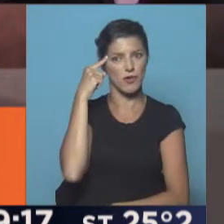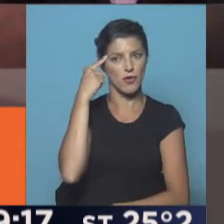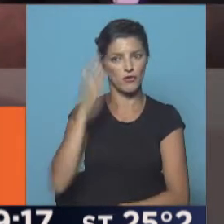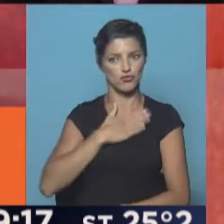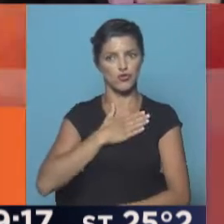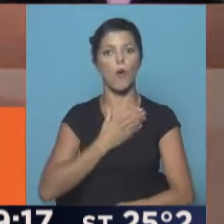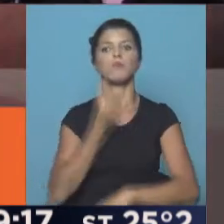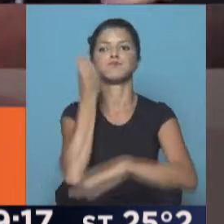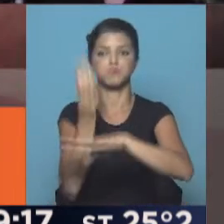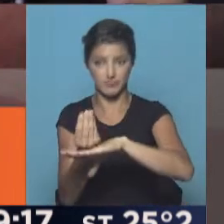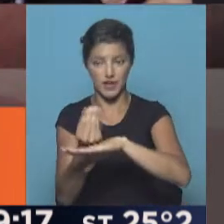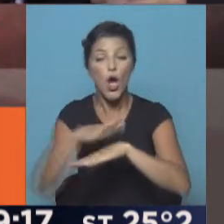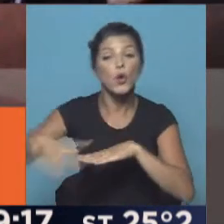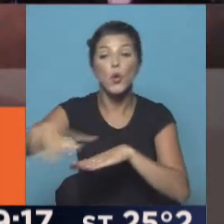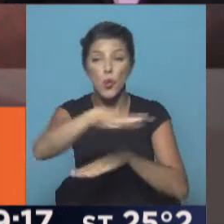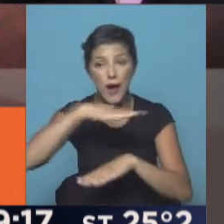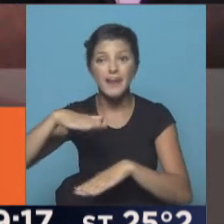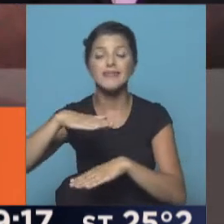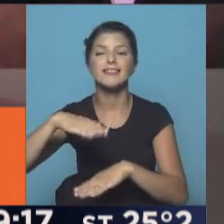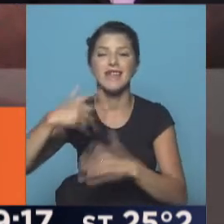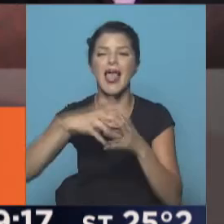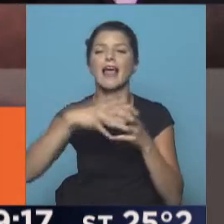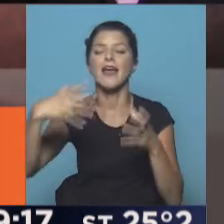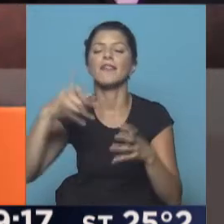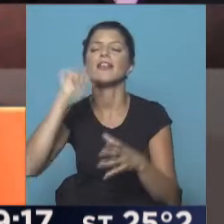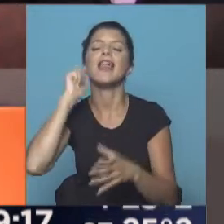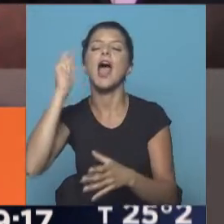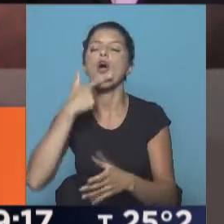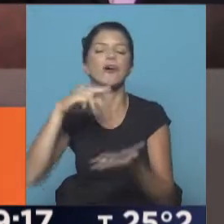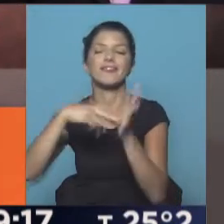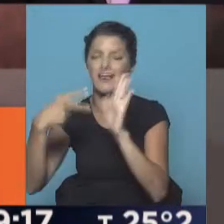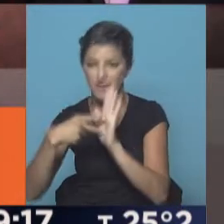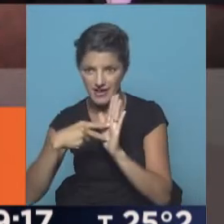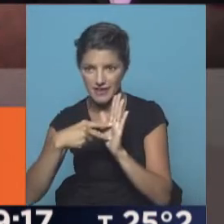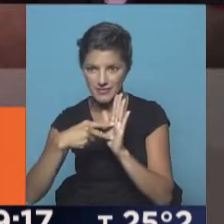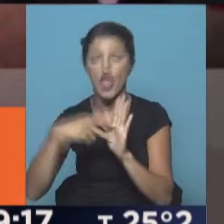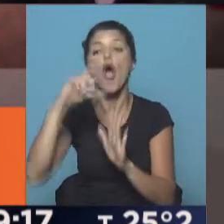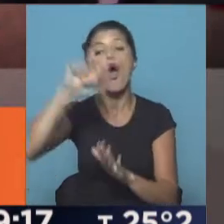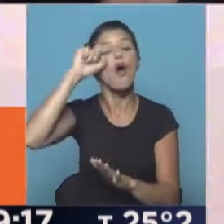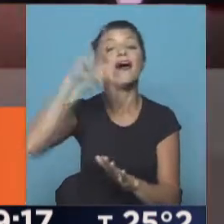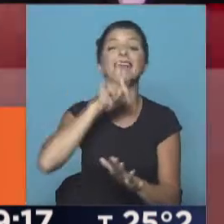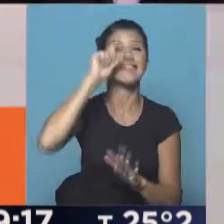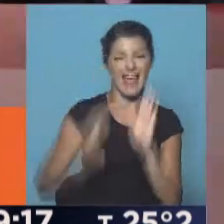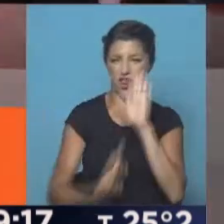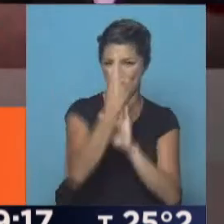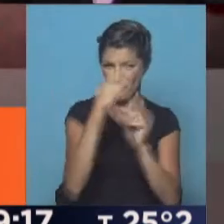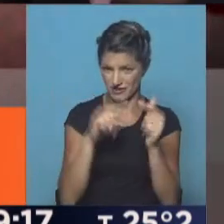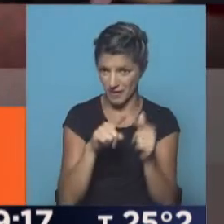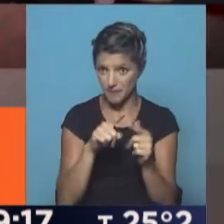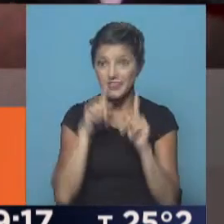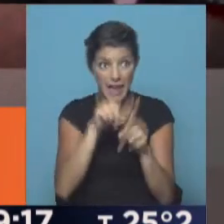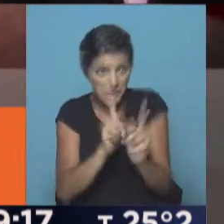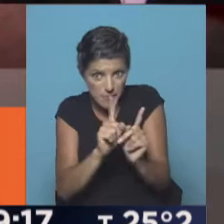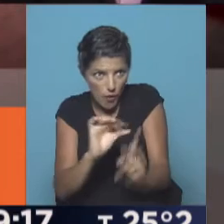los estados industriales de los Grandes Lagos, de lo que se llama el medio oeste del norte. Y está